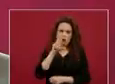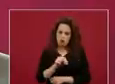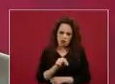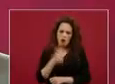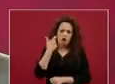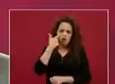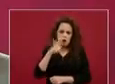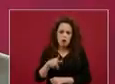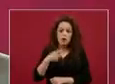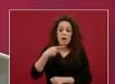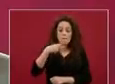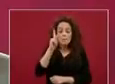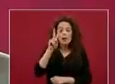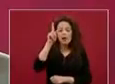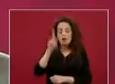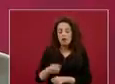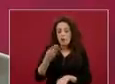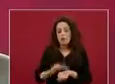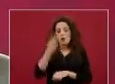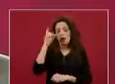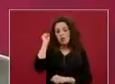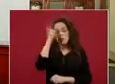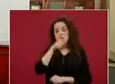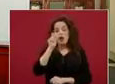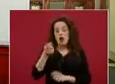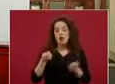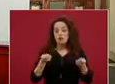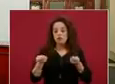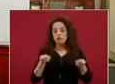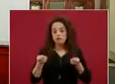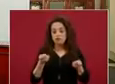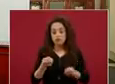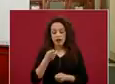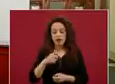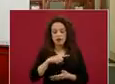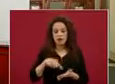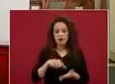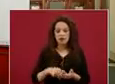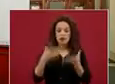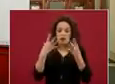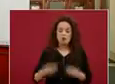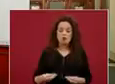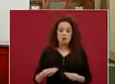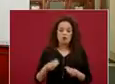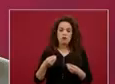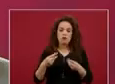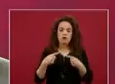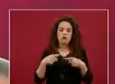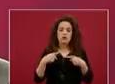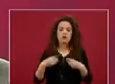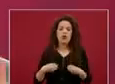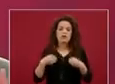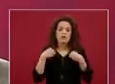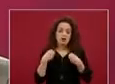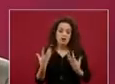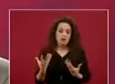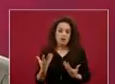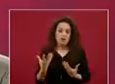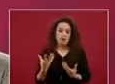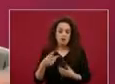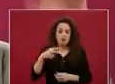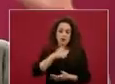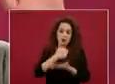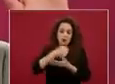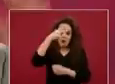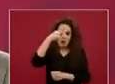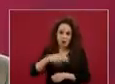ante la complejidad del control epidémico en una zona tan densamente poblada, es ya un logro en sí